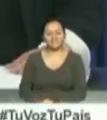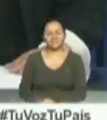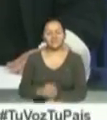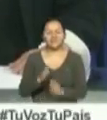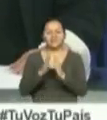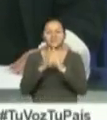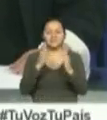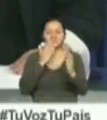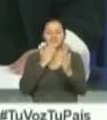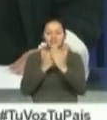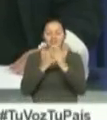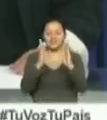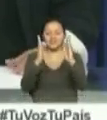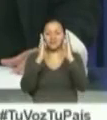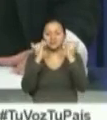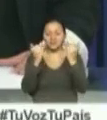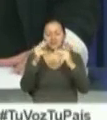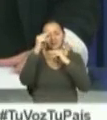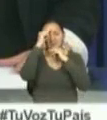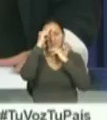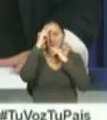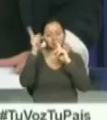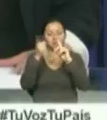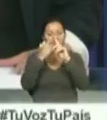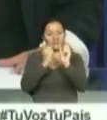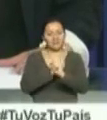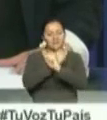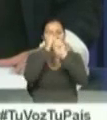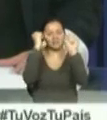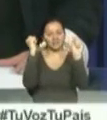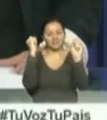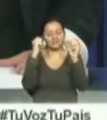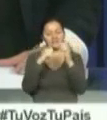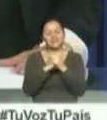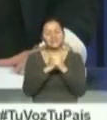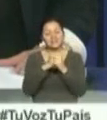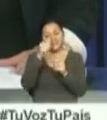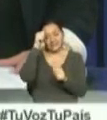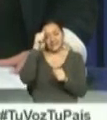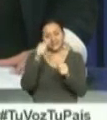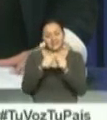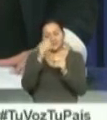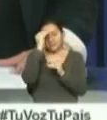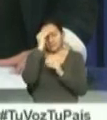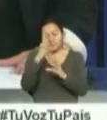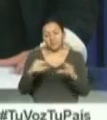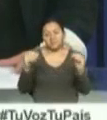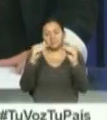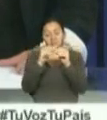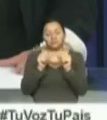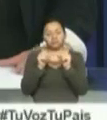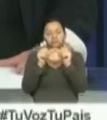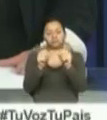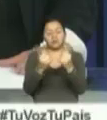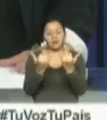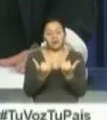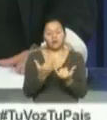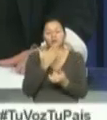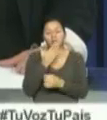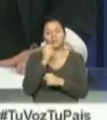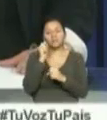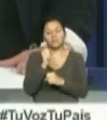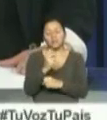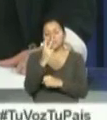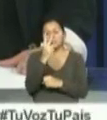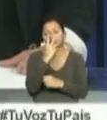Muchas gracias por habernos acompañado en esta primera emisión de noticias. Le recordamos que la información en constante actualización usted